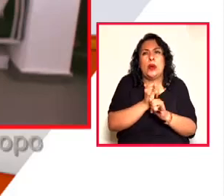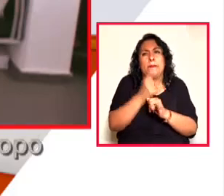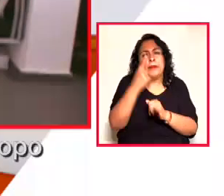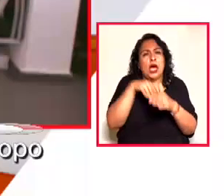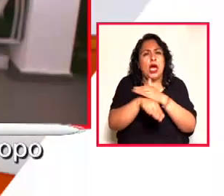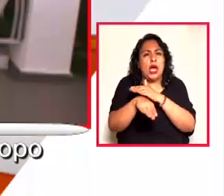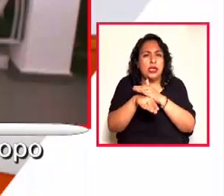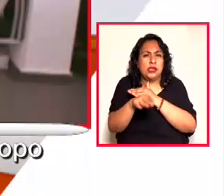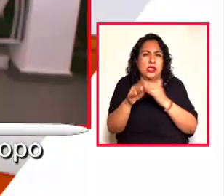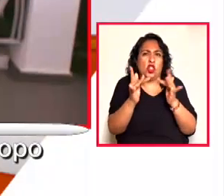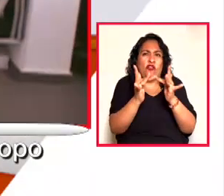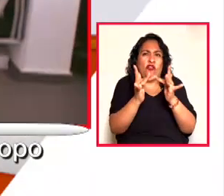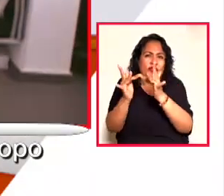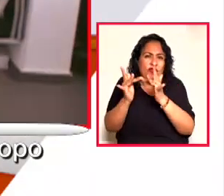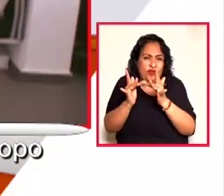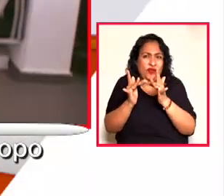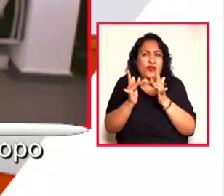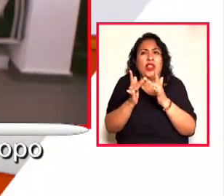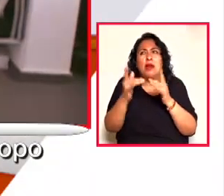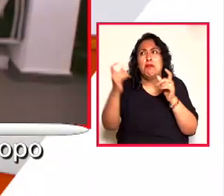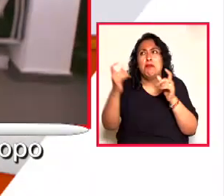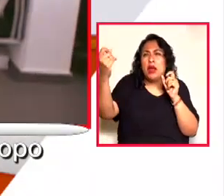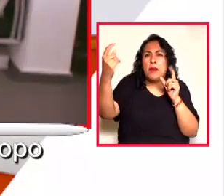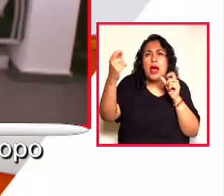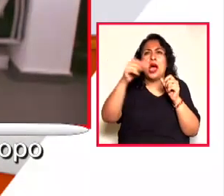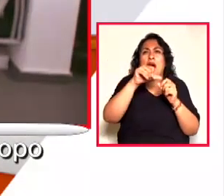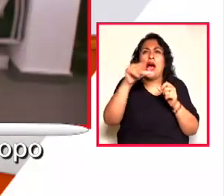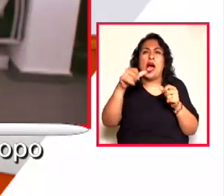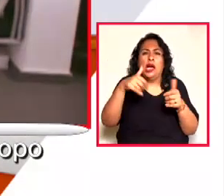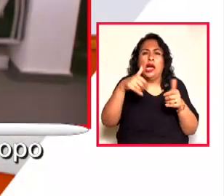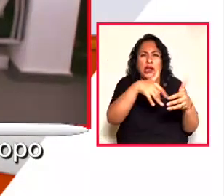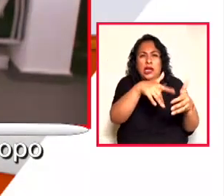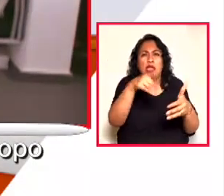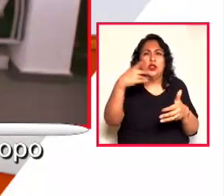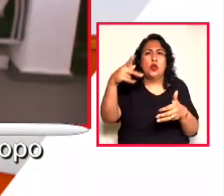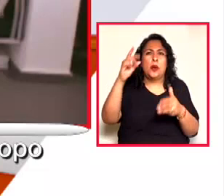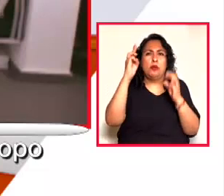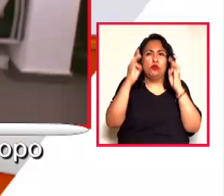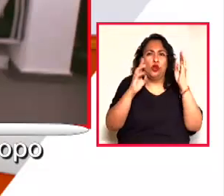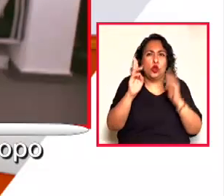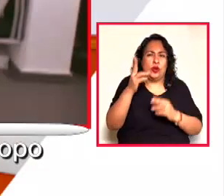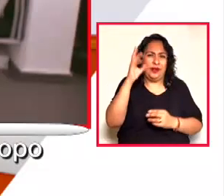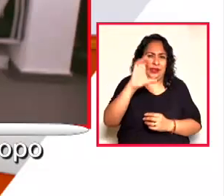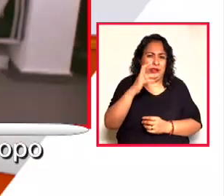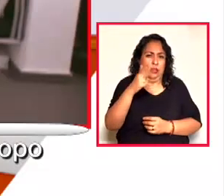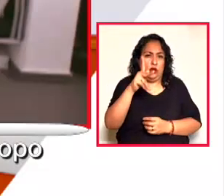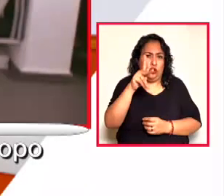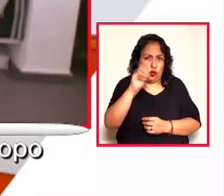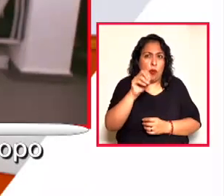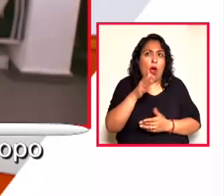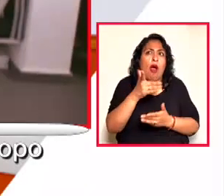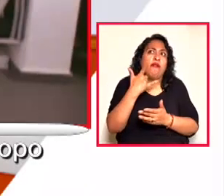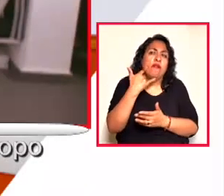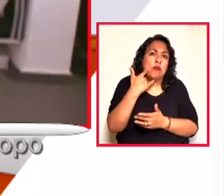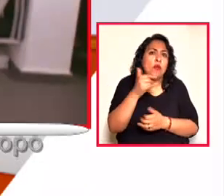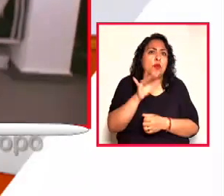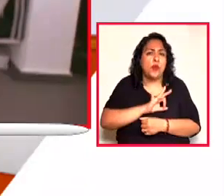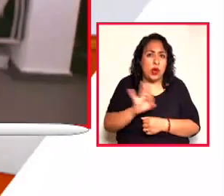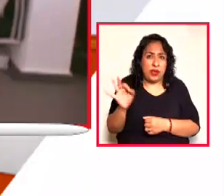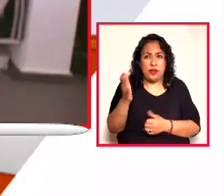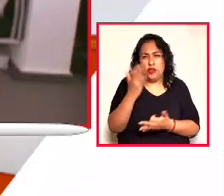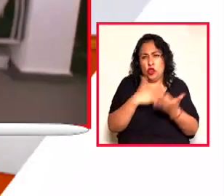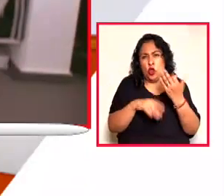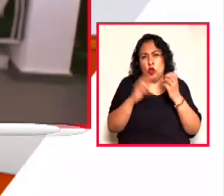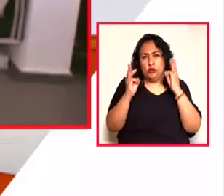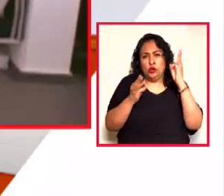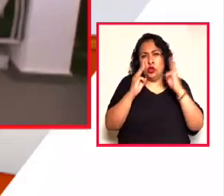remoto a los acervos del Centro de Documentación del Museo Universitario del Chopo. Todos los museos del